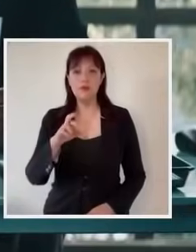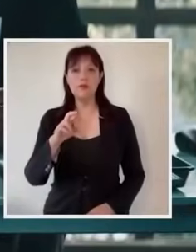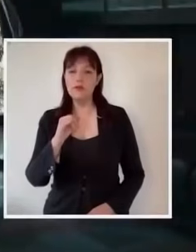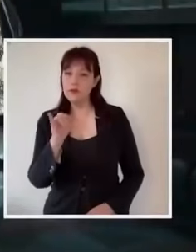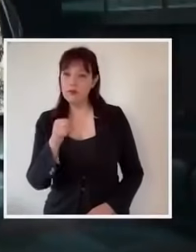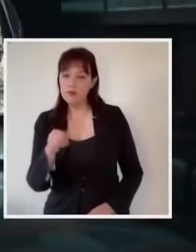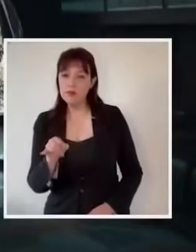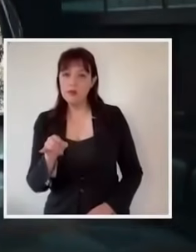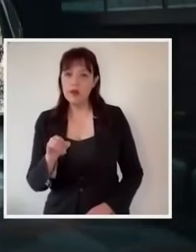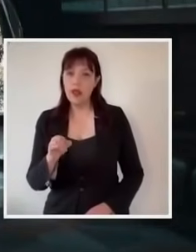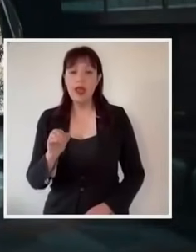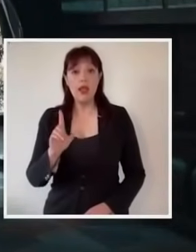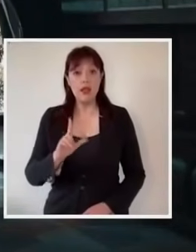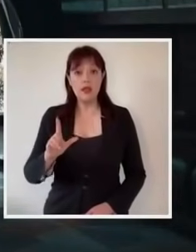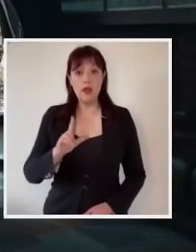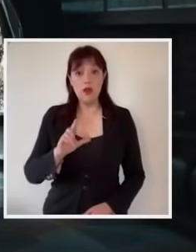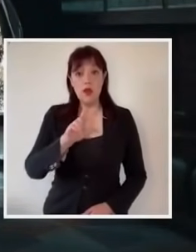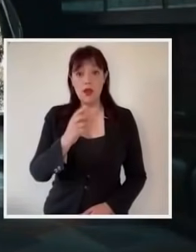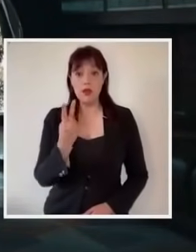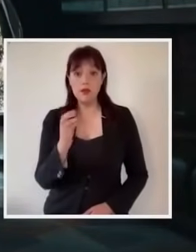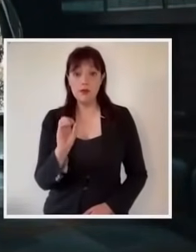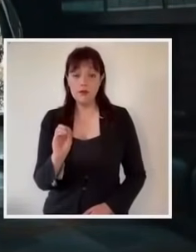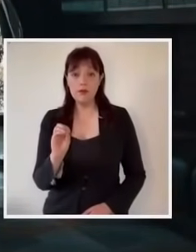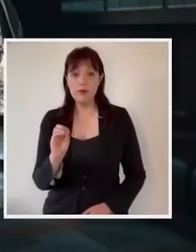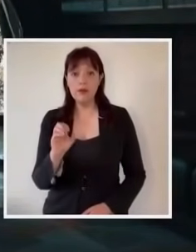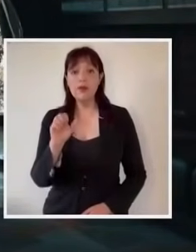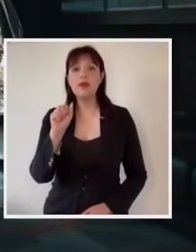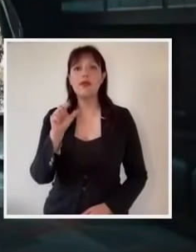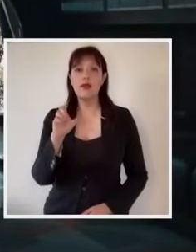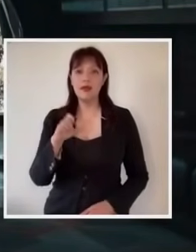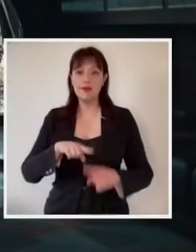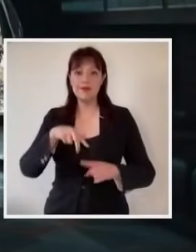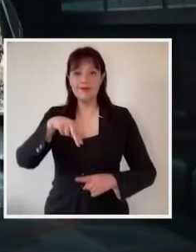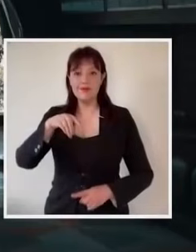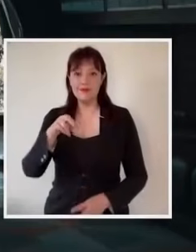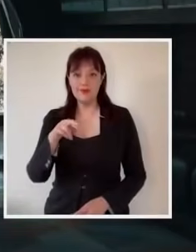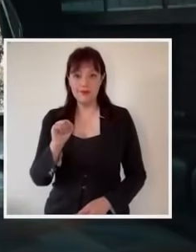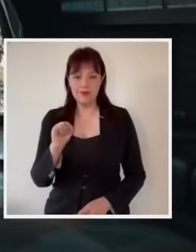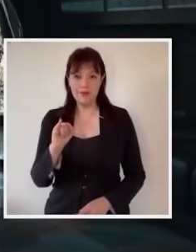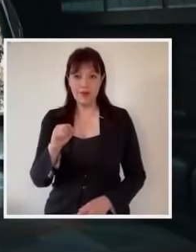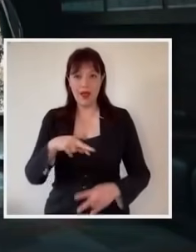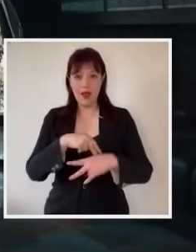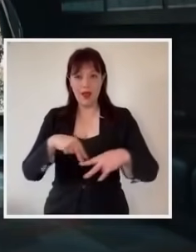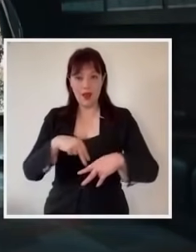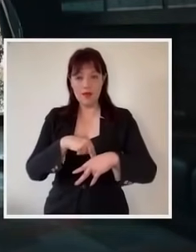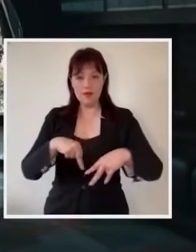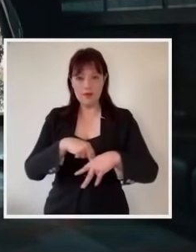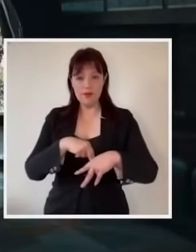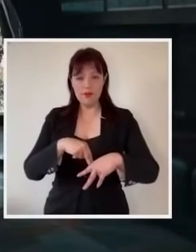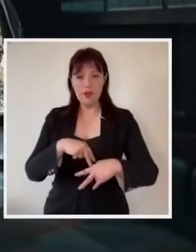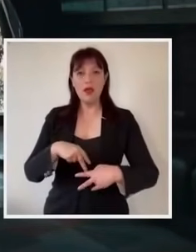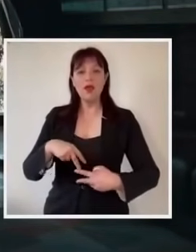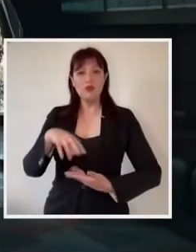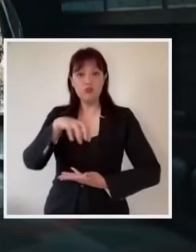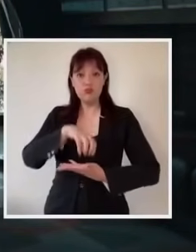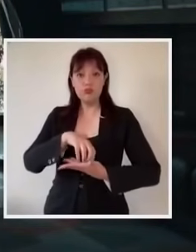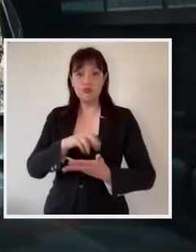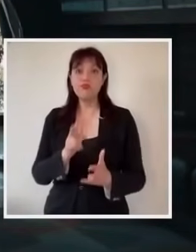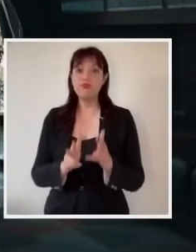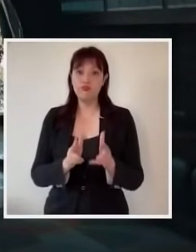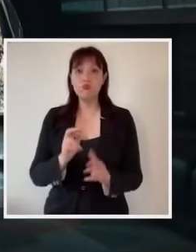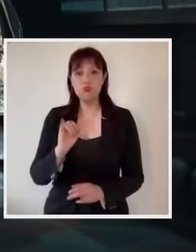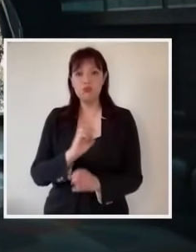Pérez. Liceo de 20. Arturo Alessandri, ahí en la Alameda. Estación Central. Sí,